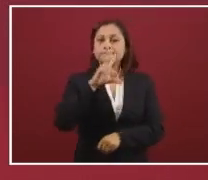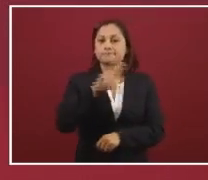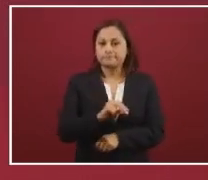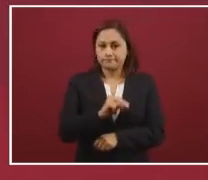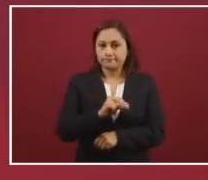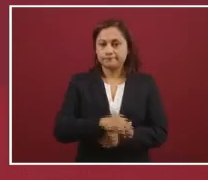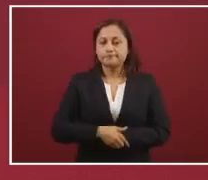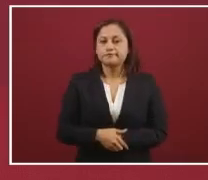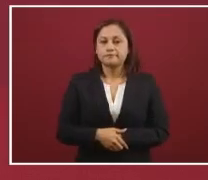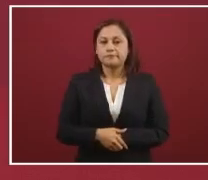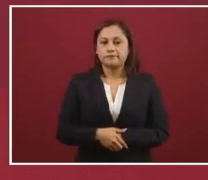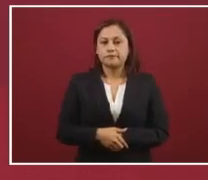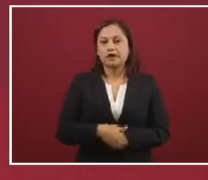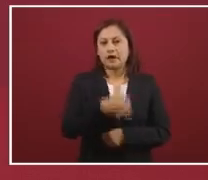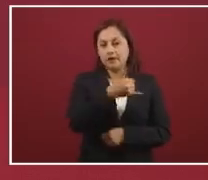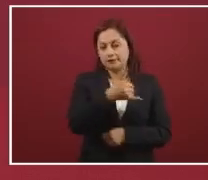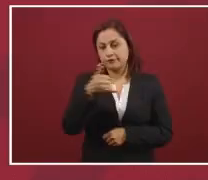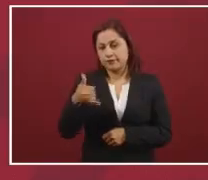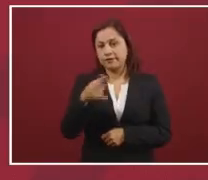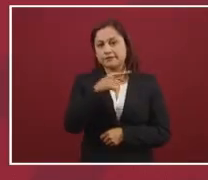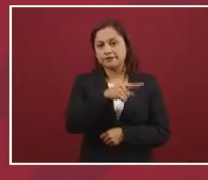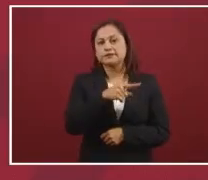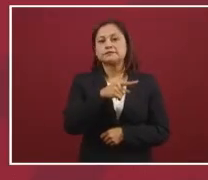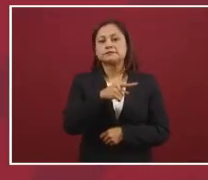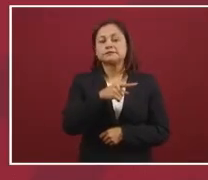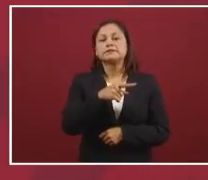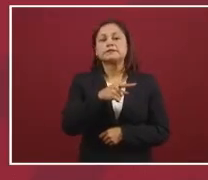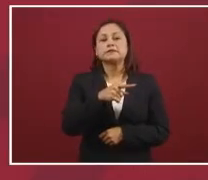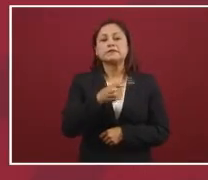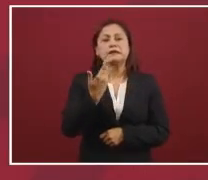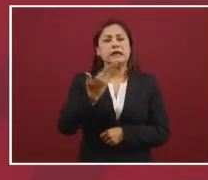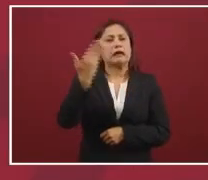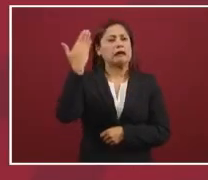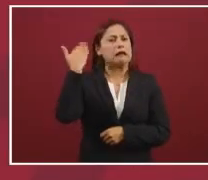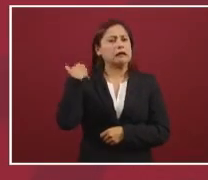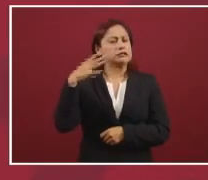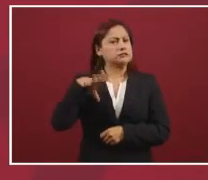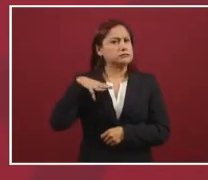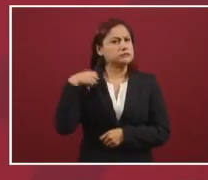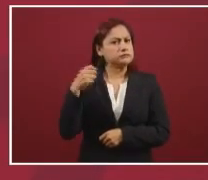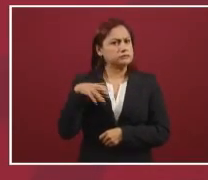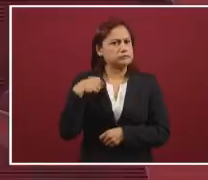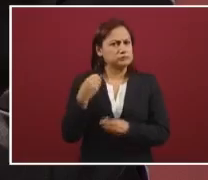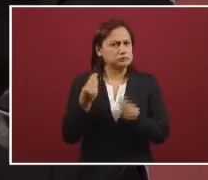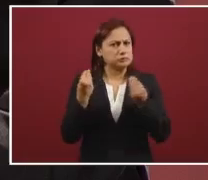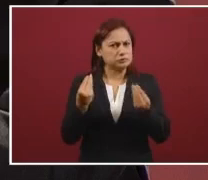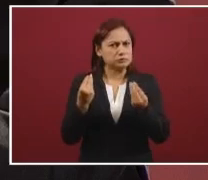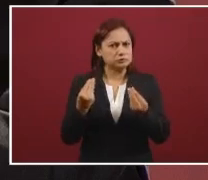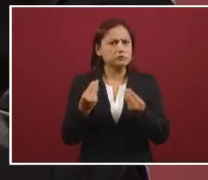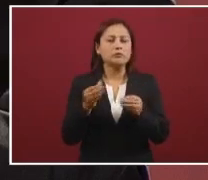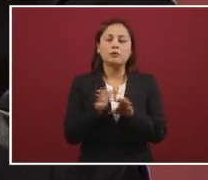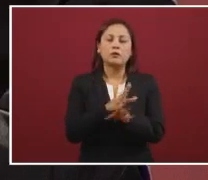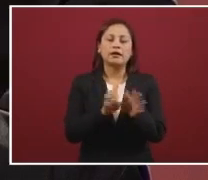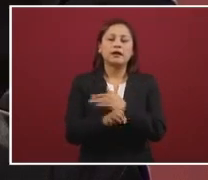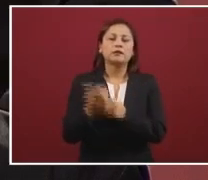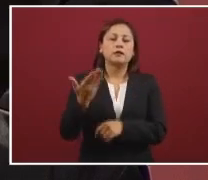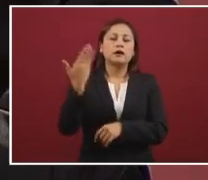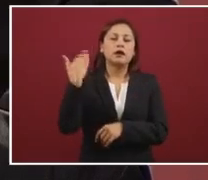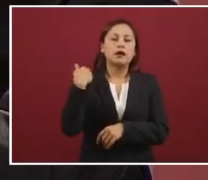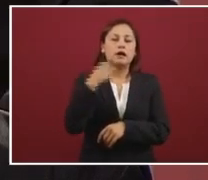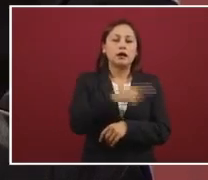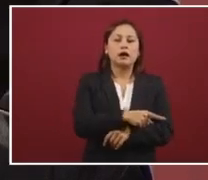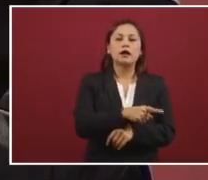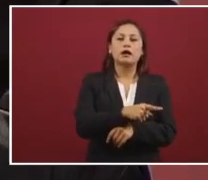caso del Infonavit, que habían muchos abusos, se entregaban los créditos